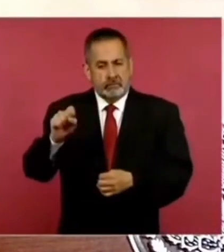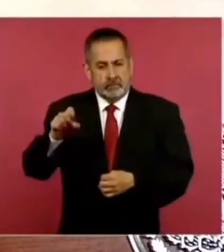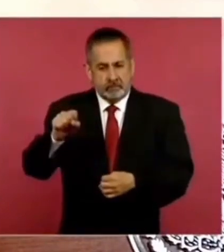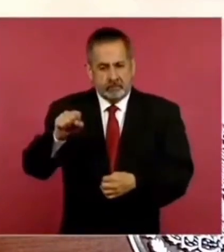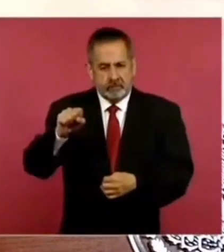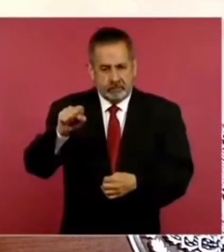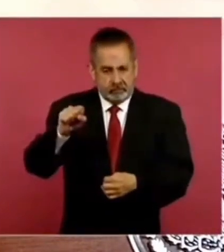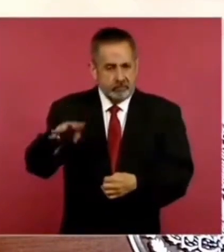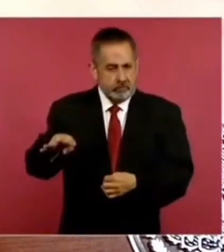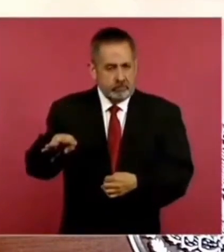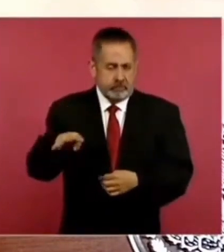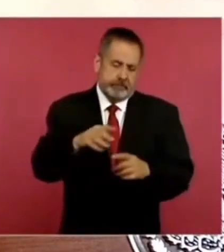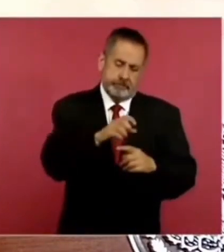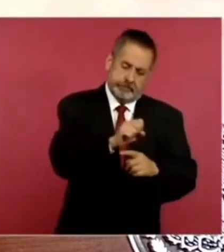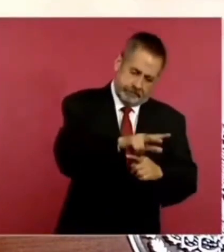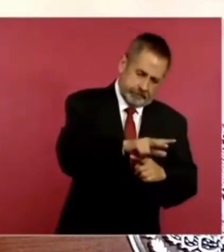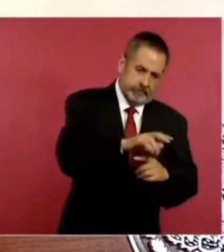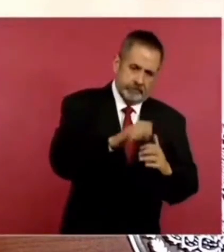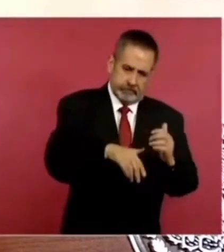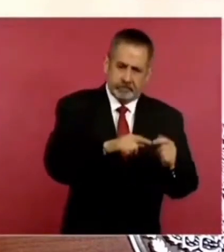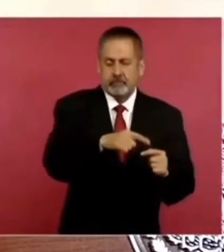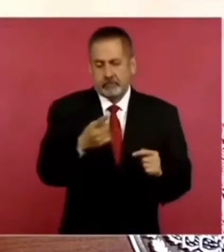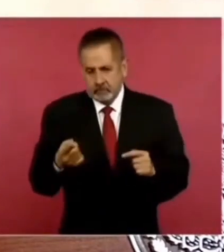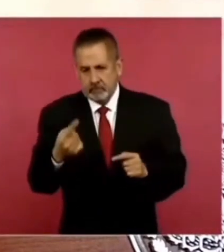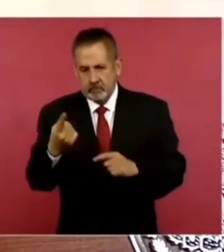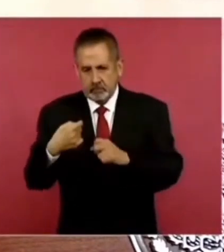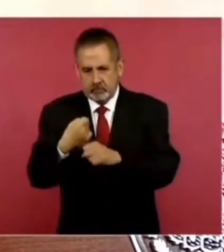1969, después del 68,